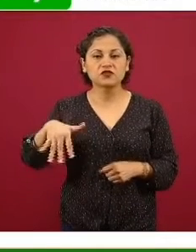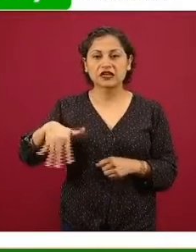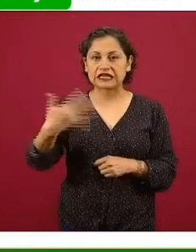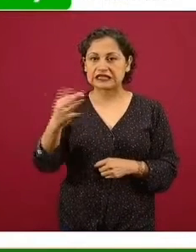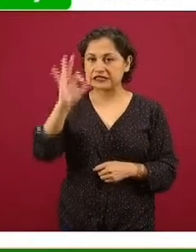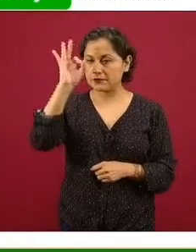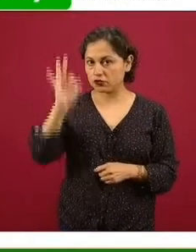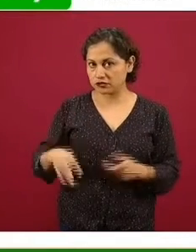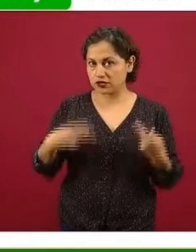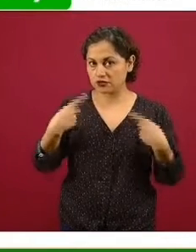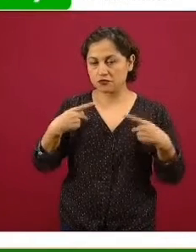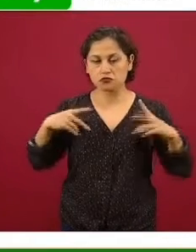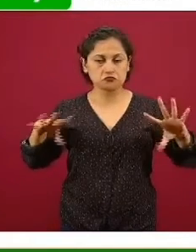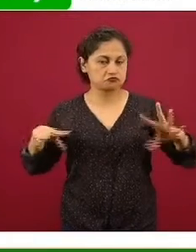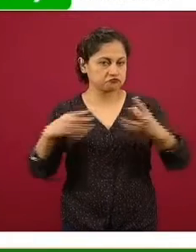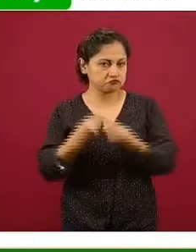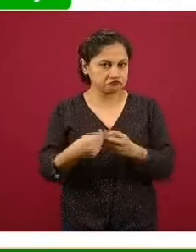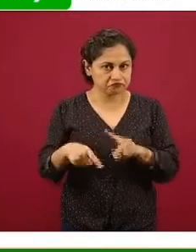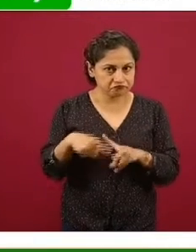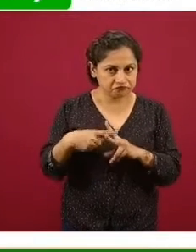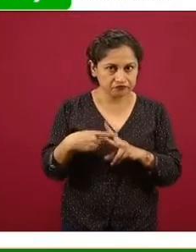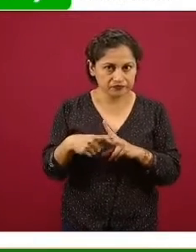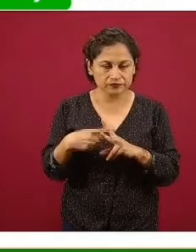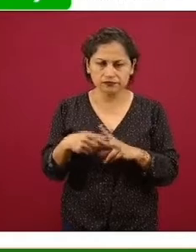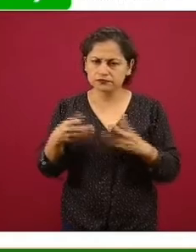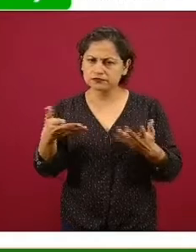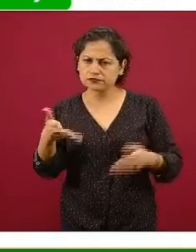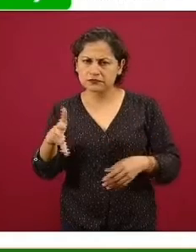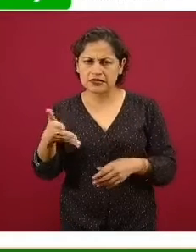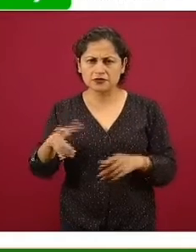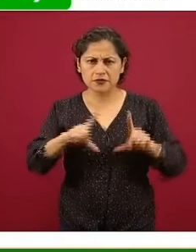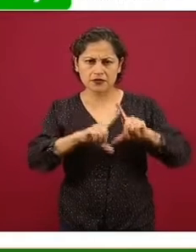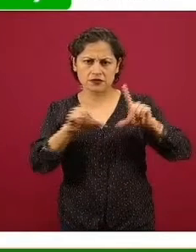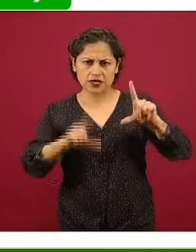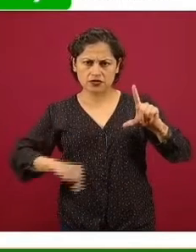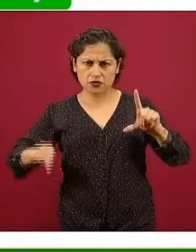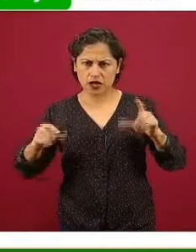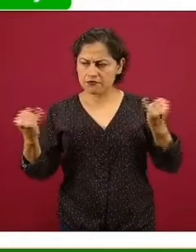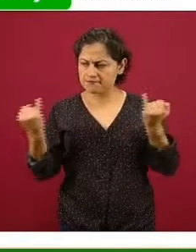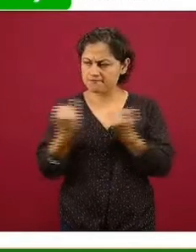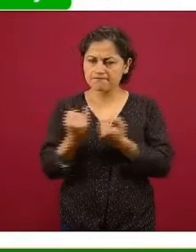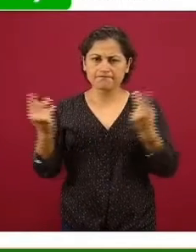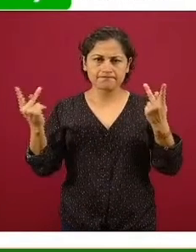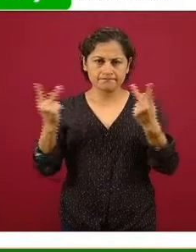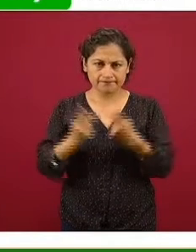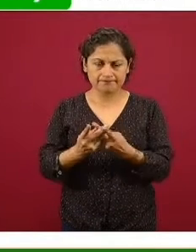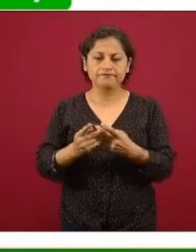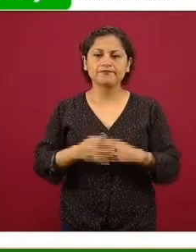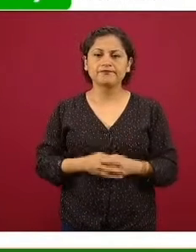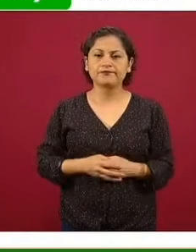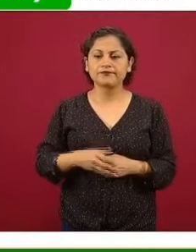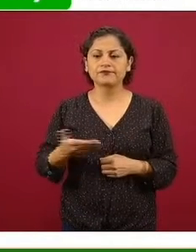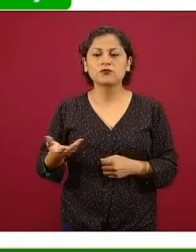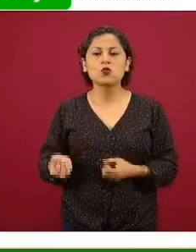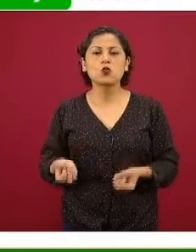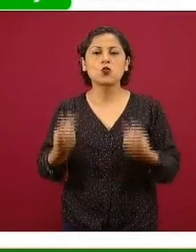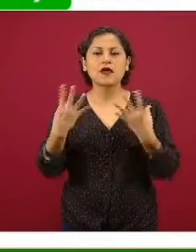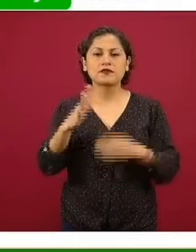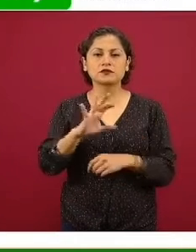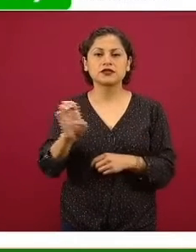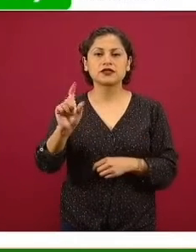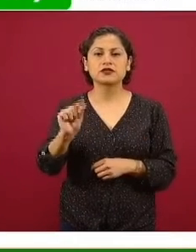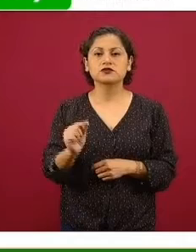15%, más o menos están cerca de lo que vimos a nivel nacional y se estiman en